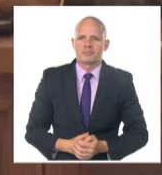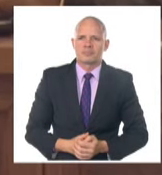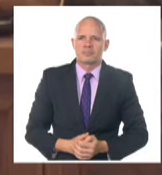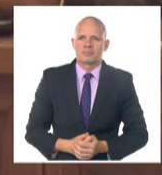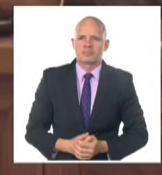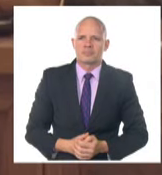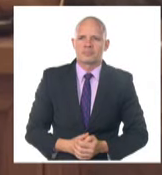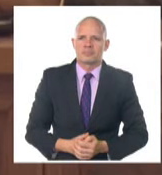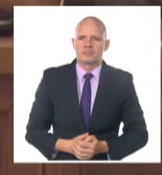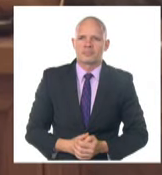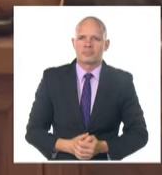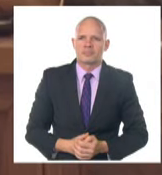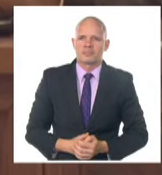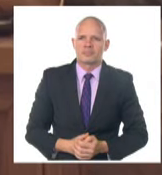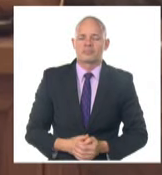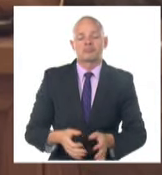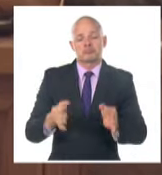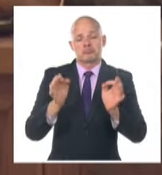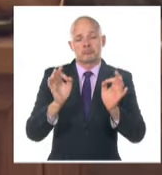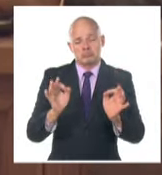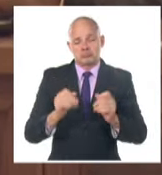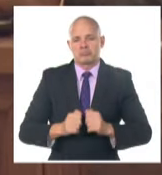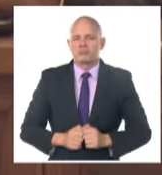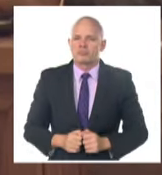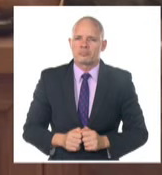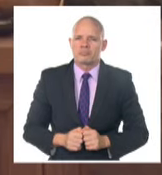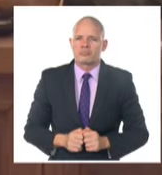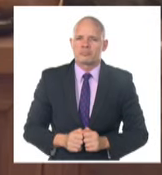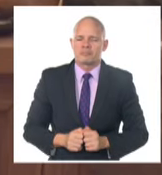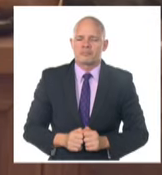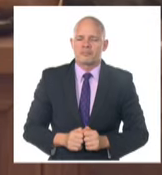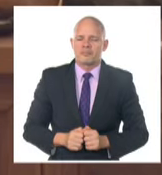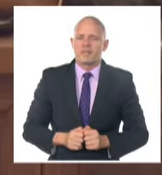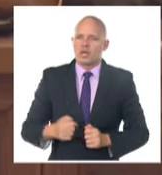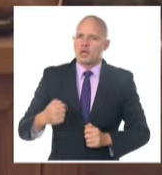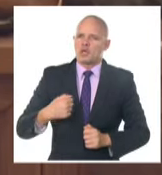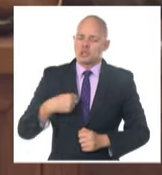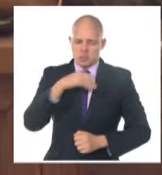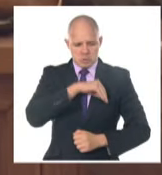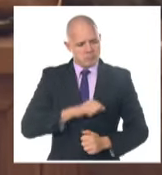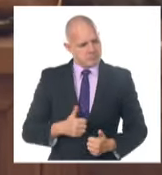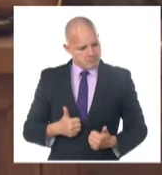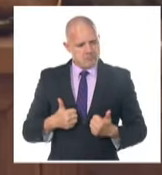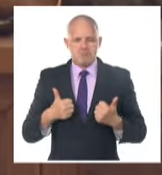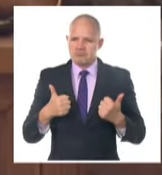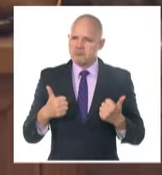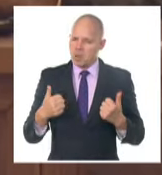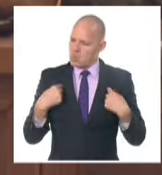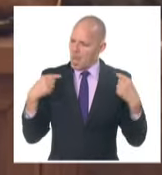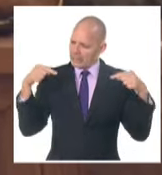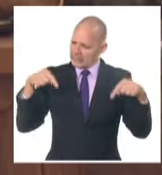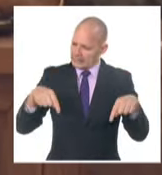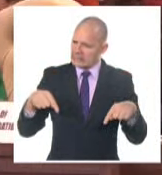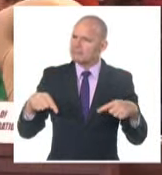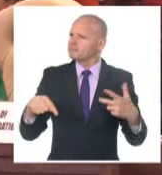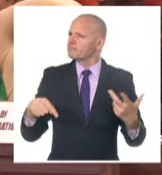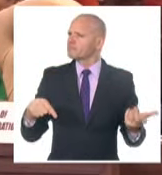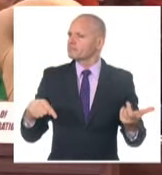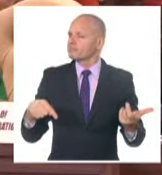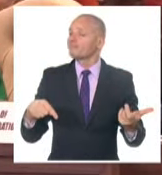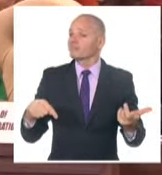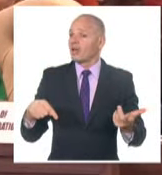event here. La tierra de nuestros ancestros. África es parte de la esencia